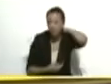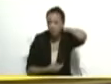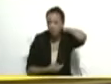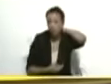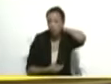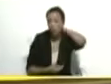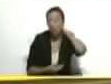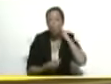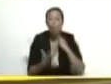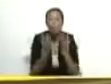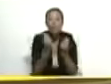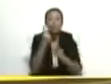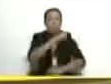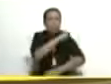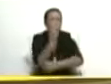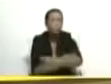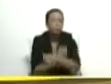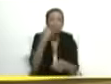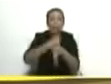¿Cuántas luchas del pueblo?